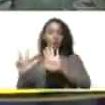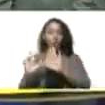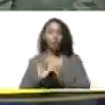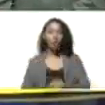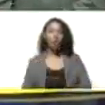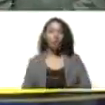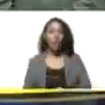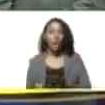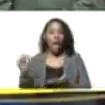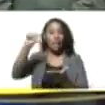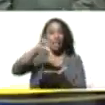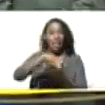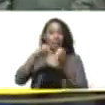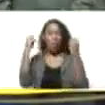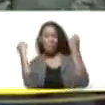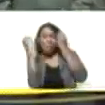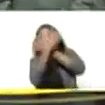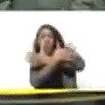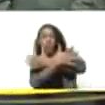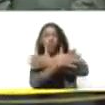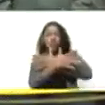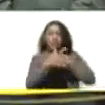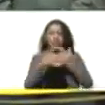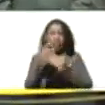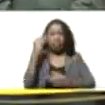en medio de la confusión, de la penumbra,